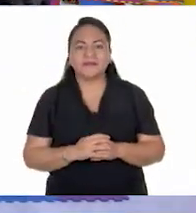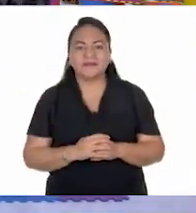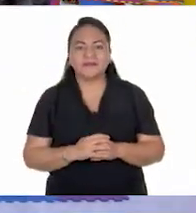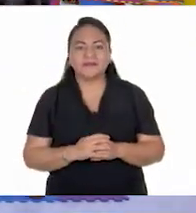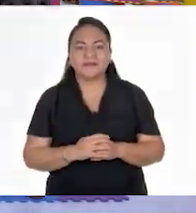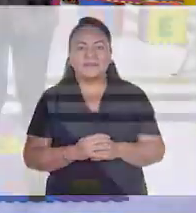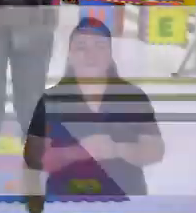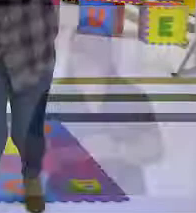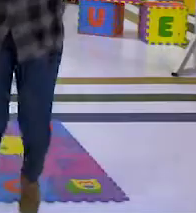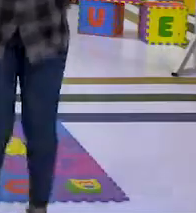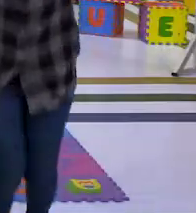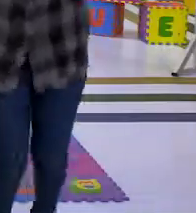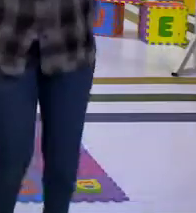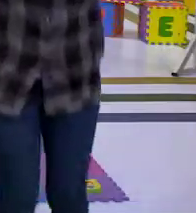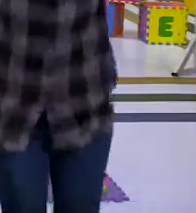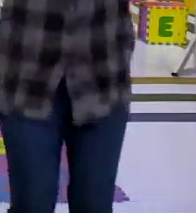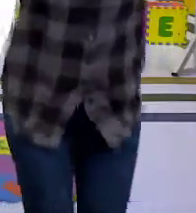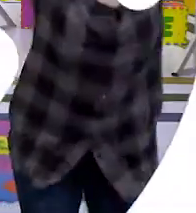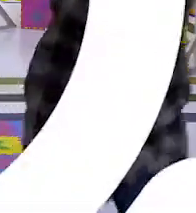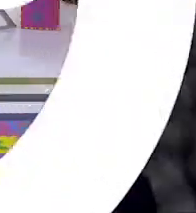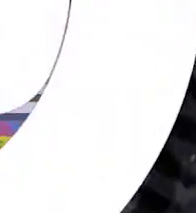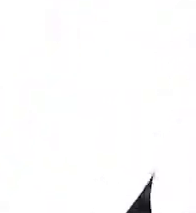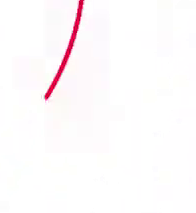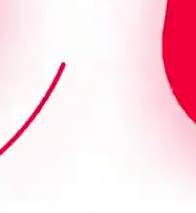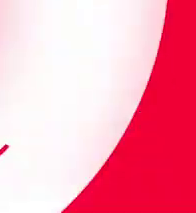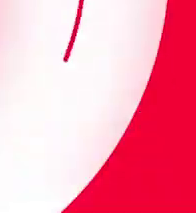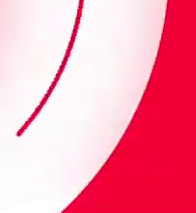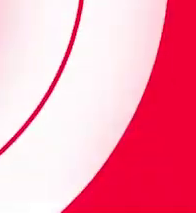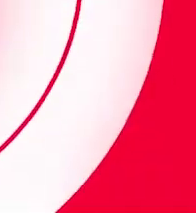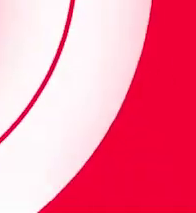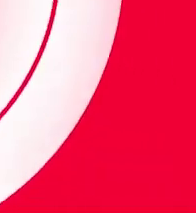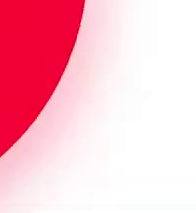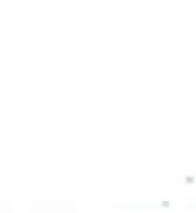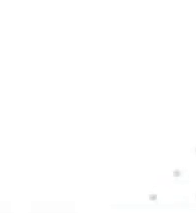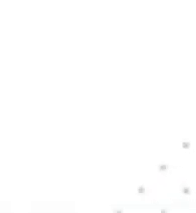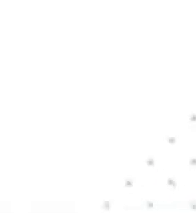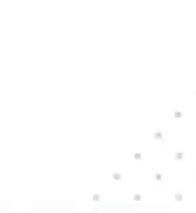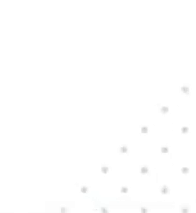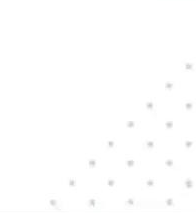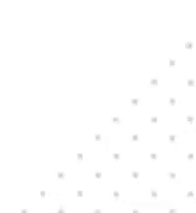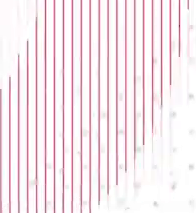lo estás haciendo, levántate. Vámonos, brincando. Vámonos, vénganse. Eso que estoy viendo,